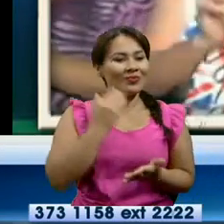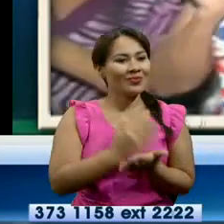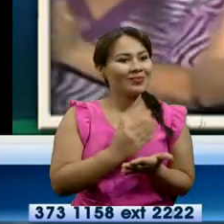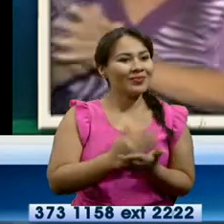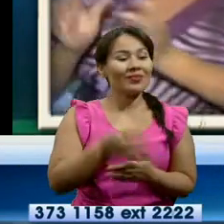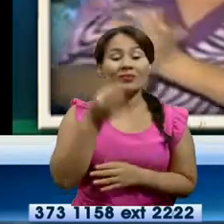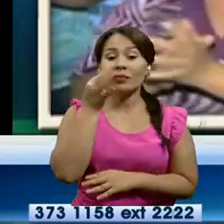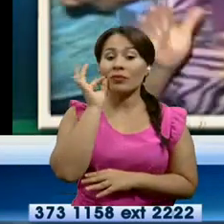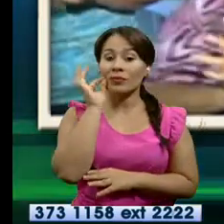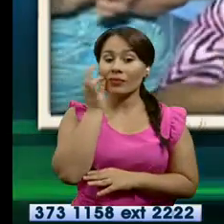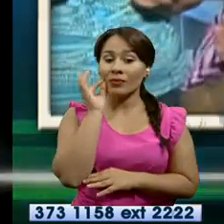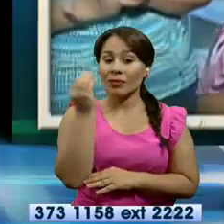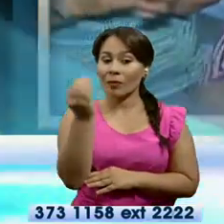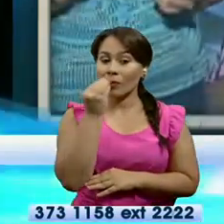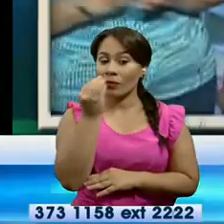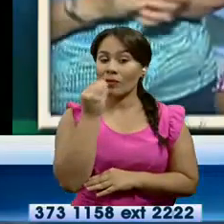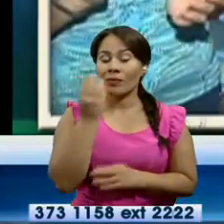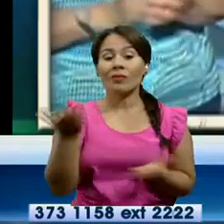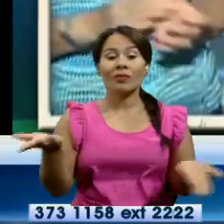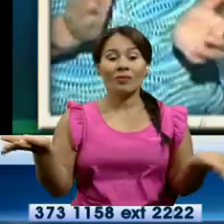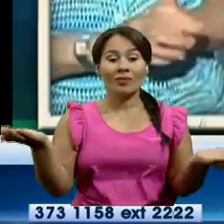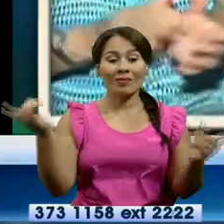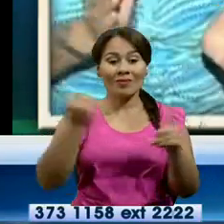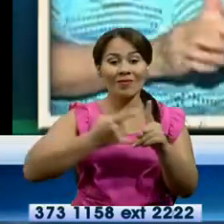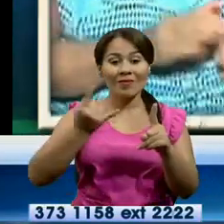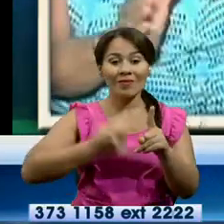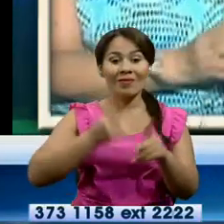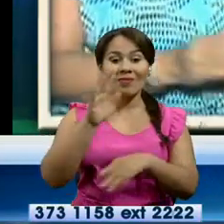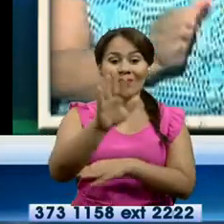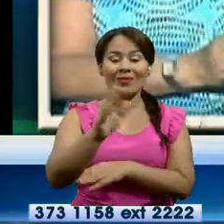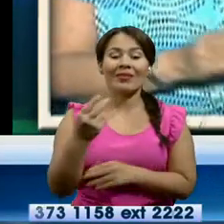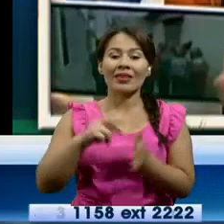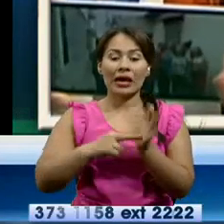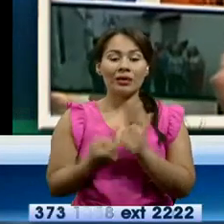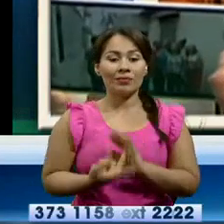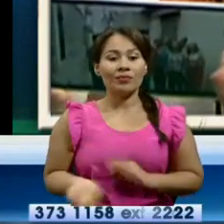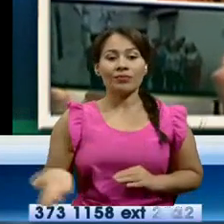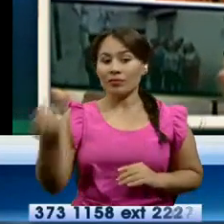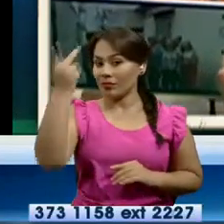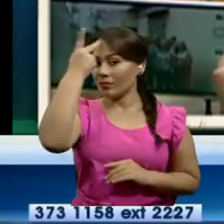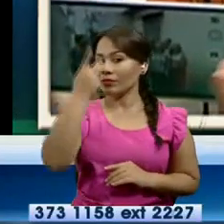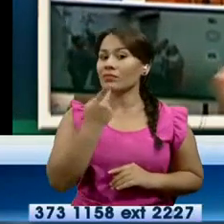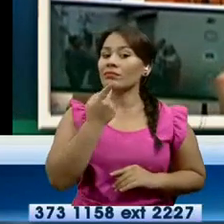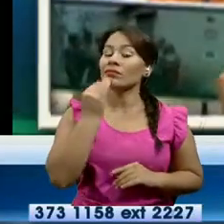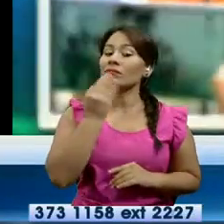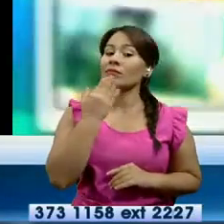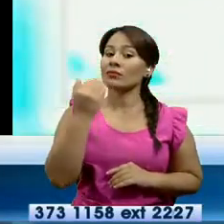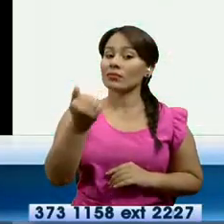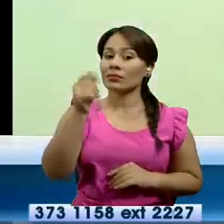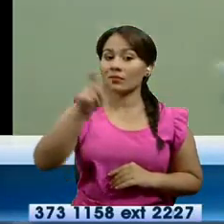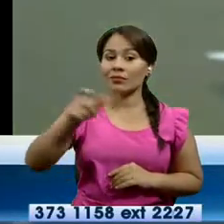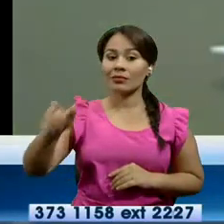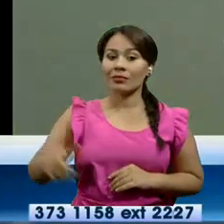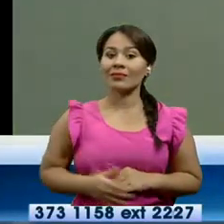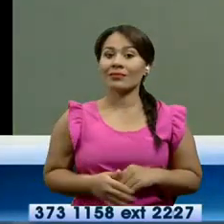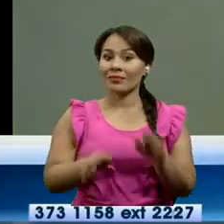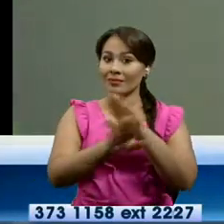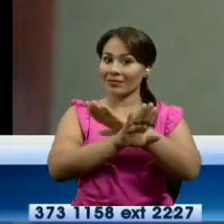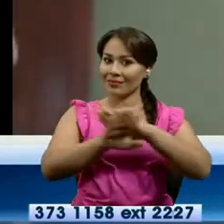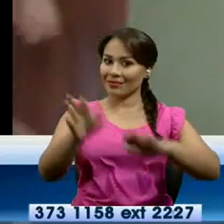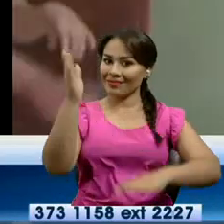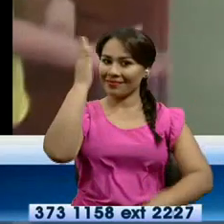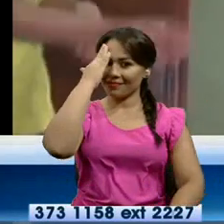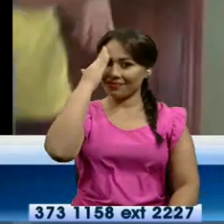ese mote, que es un mote grato, porque habla de cualidades buenas en un ser humano. Así que ya lo